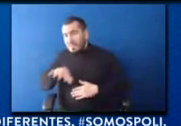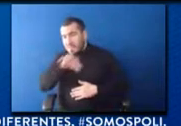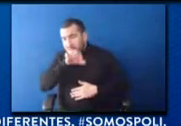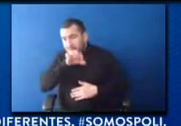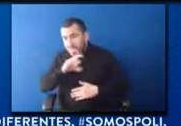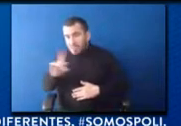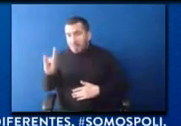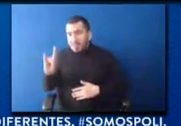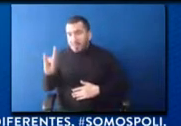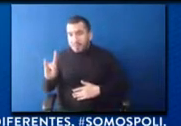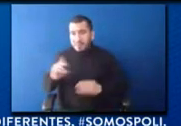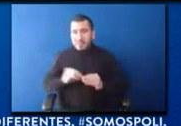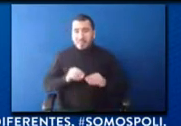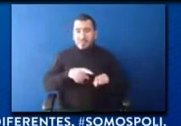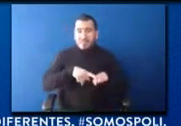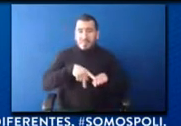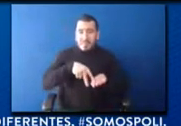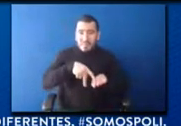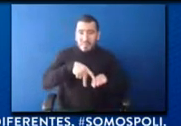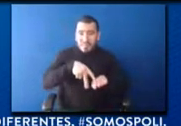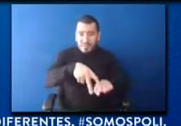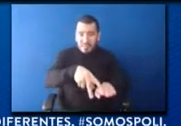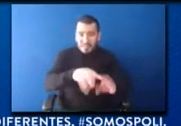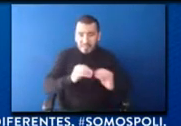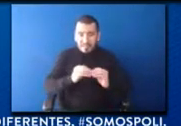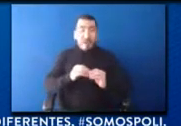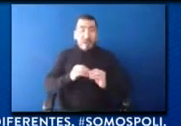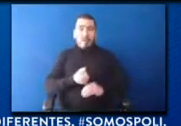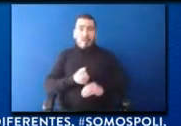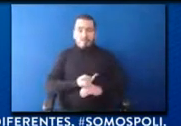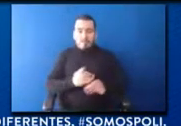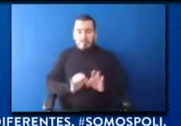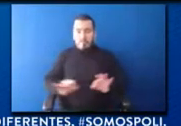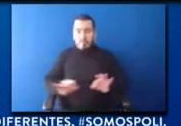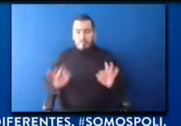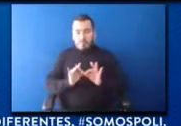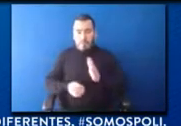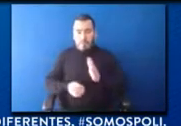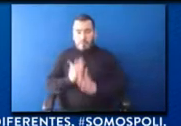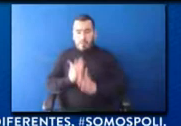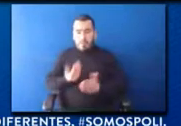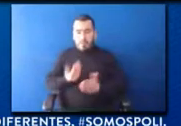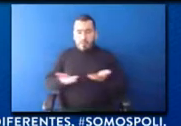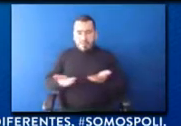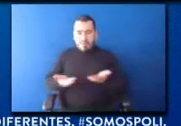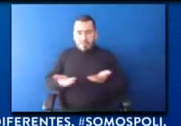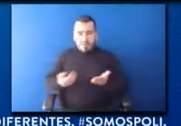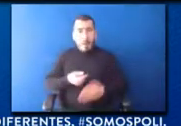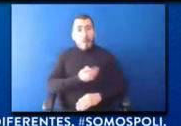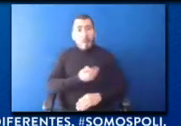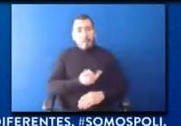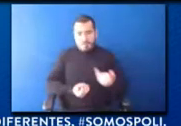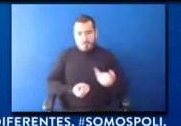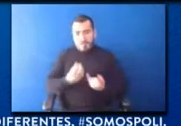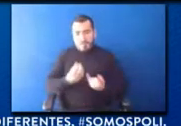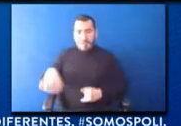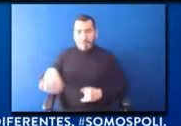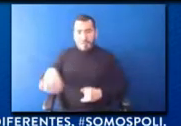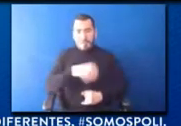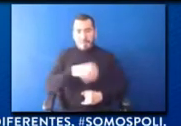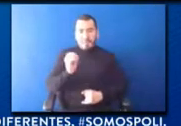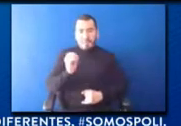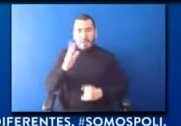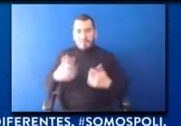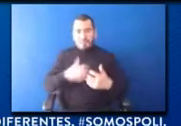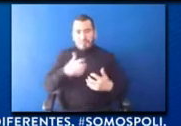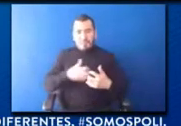mi patineta? Pues eso es mejor que otro tipo de productos y servicios. Hacia allá se está moviendo una industria financiera basado en muchos de estos elementos